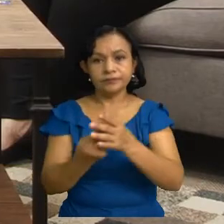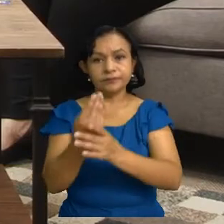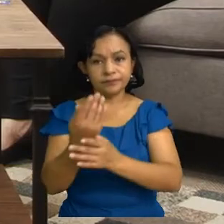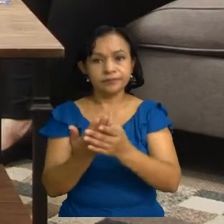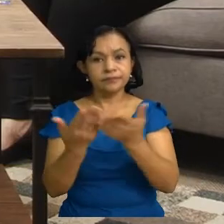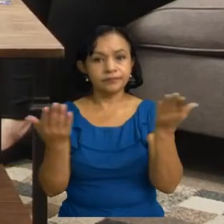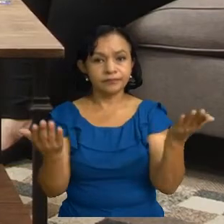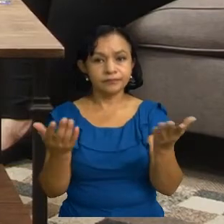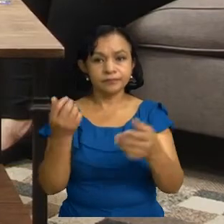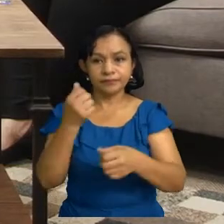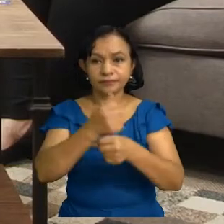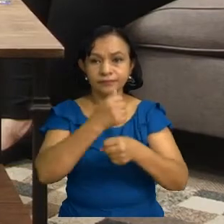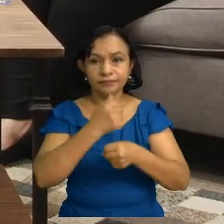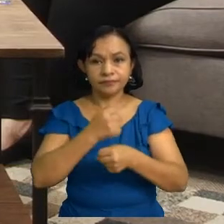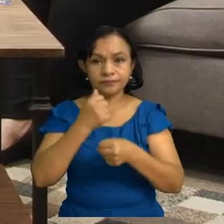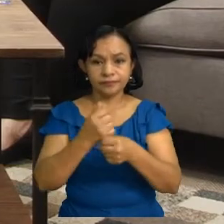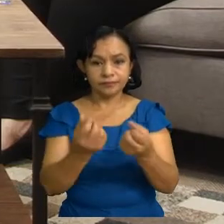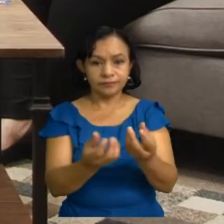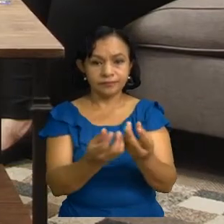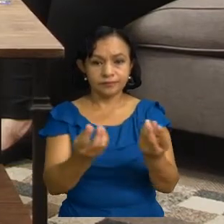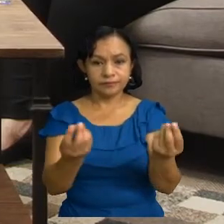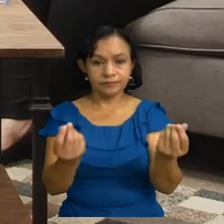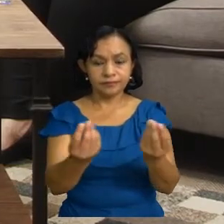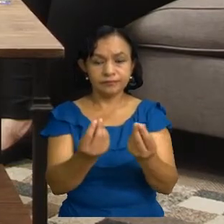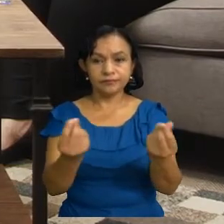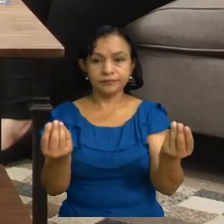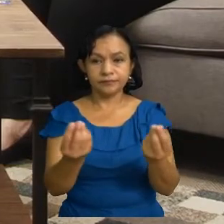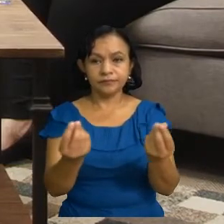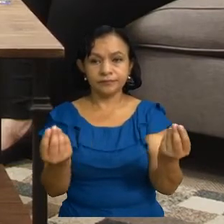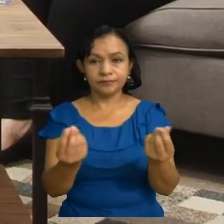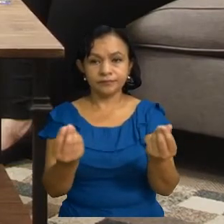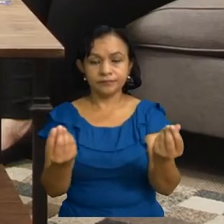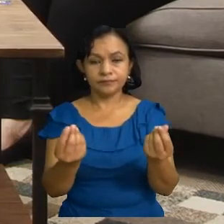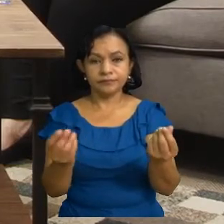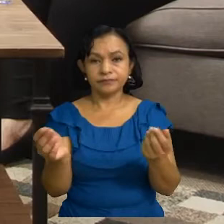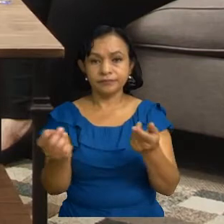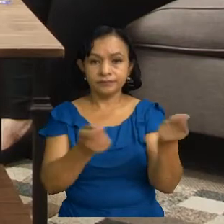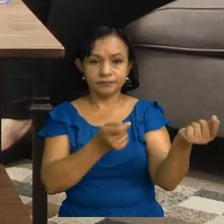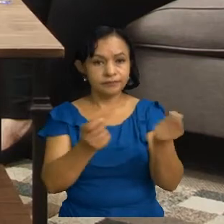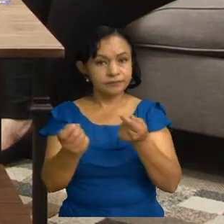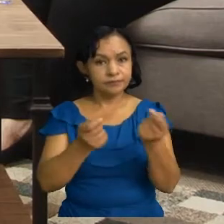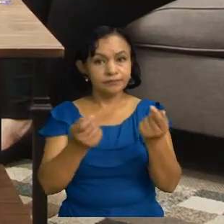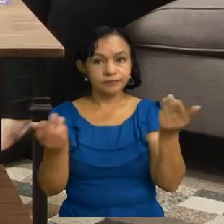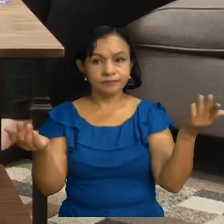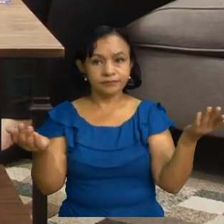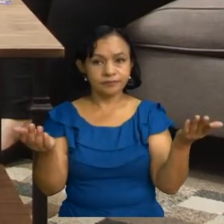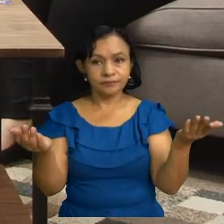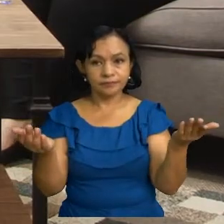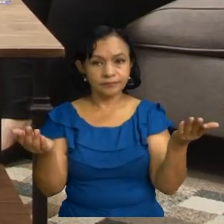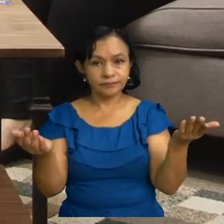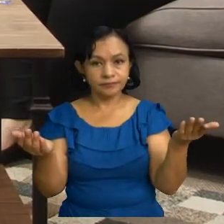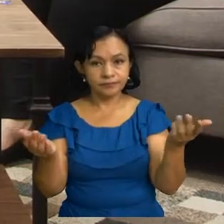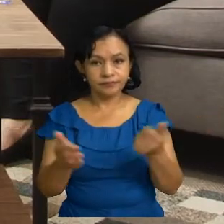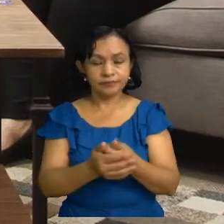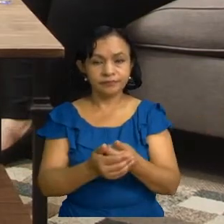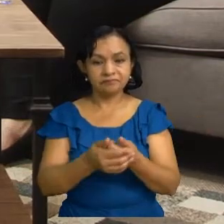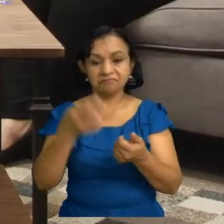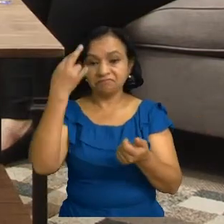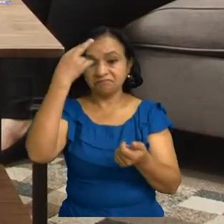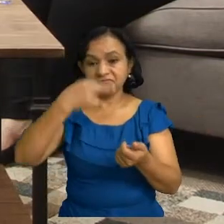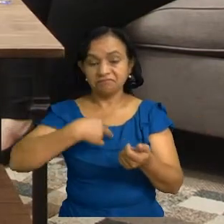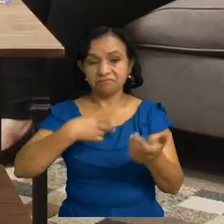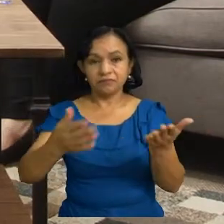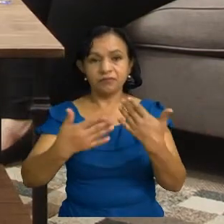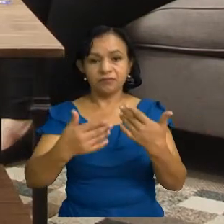ahorita trabajando la tierra con sus medidas por ejemplo a pues es como un poco irresponsable de